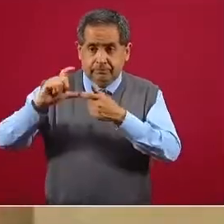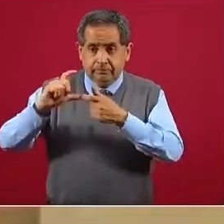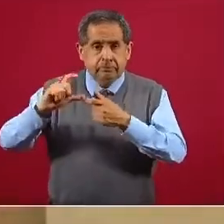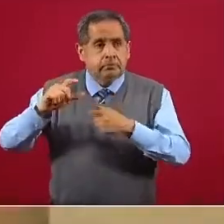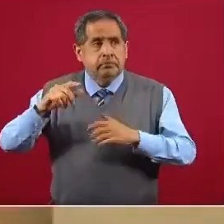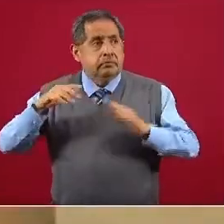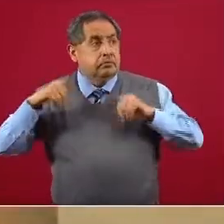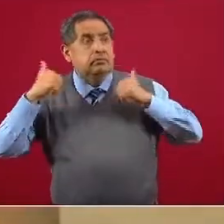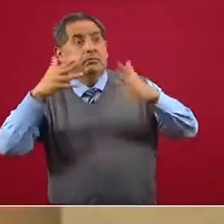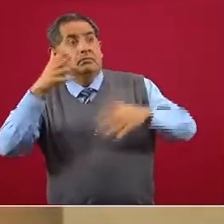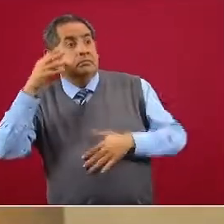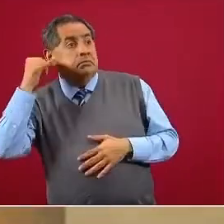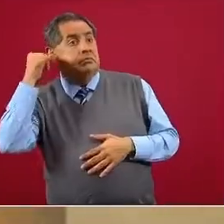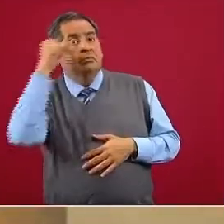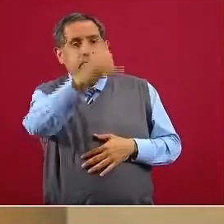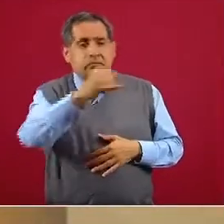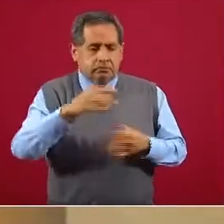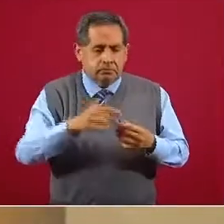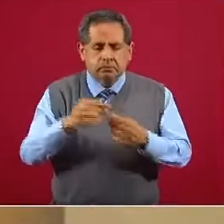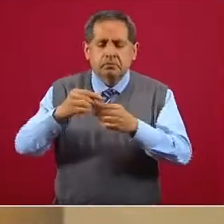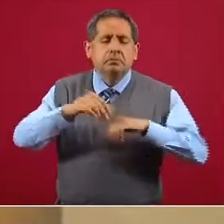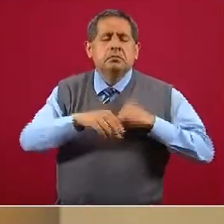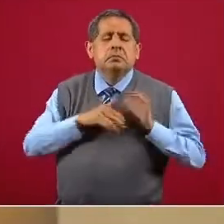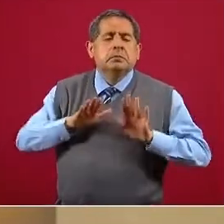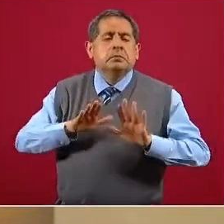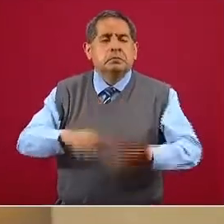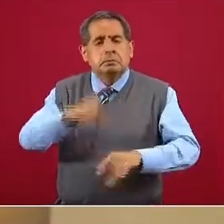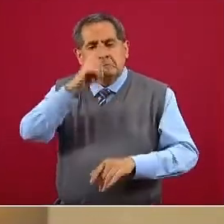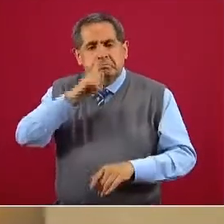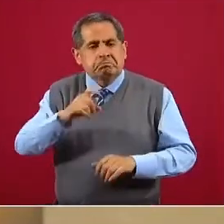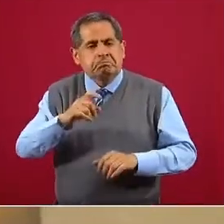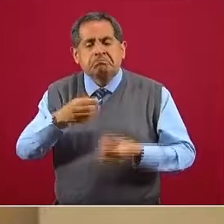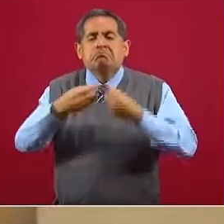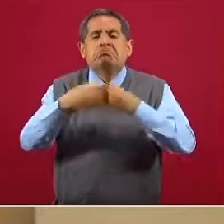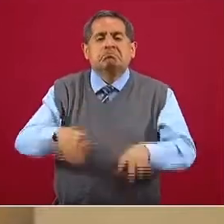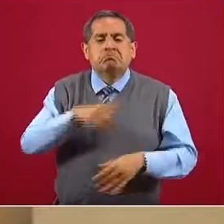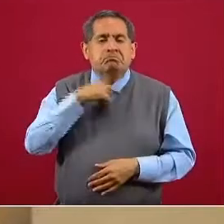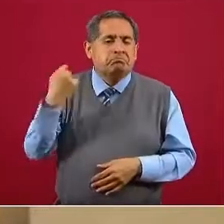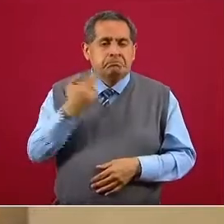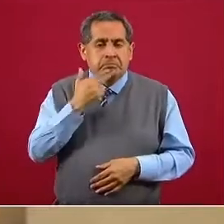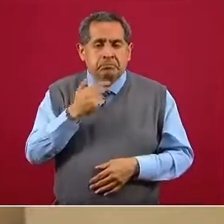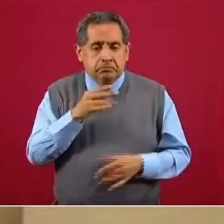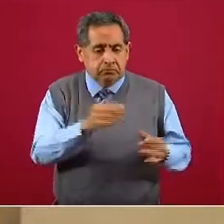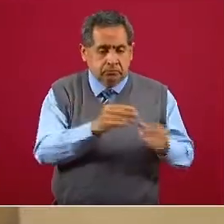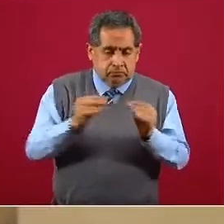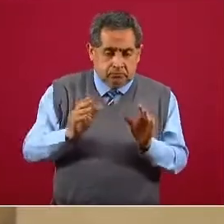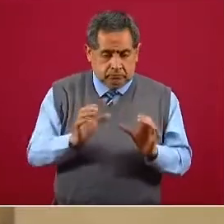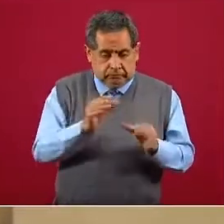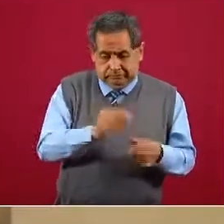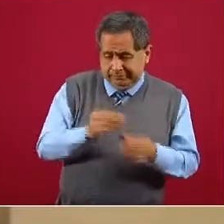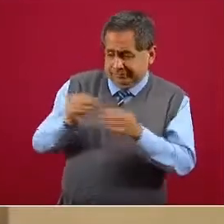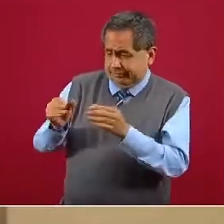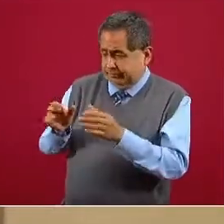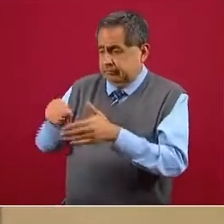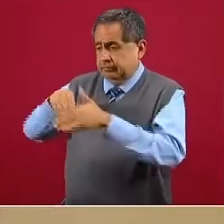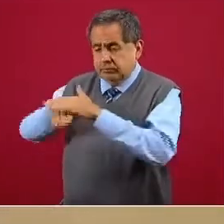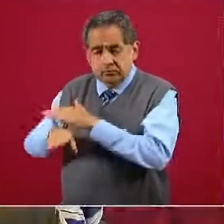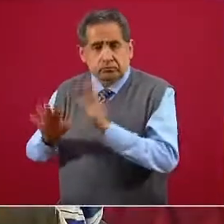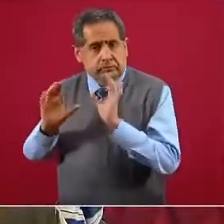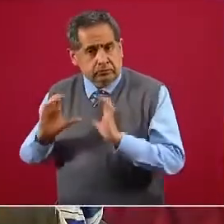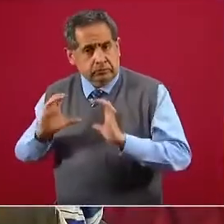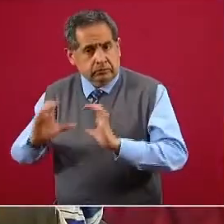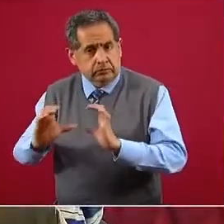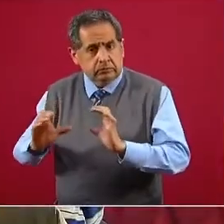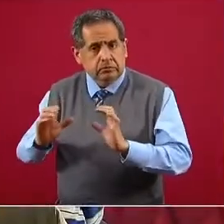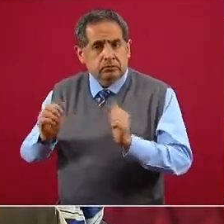en campo para que no se echen a perder, hasta que lleguen, las almacenen de manera adecuada y lleguen al